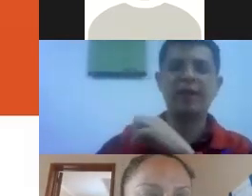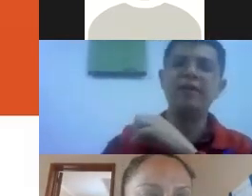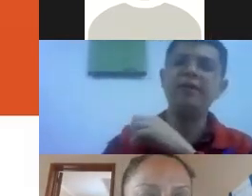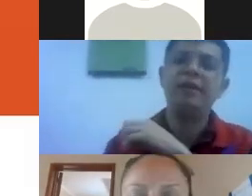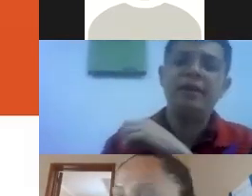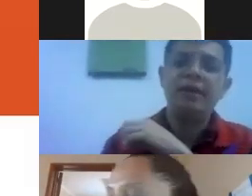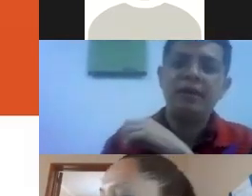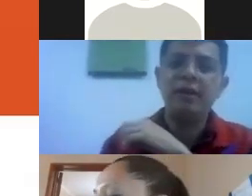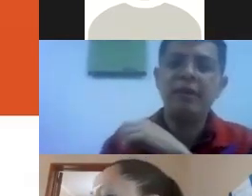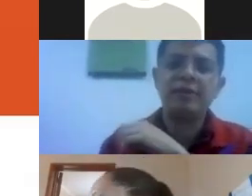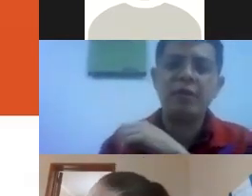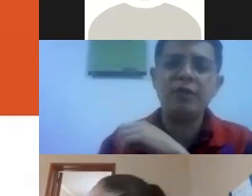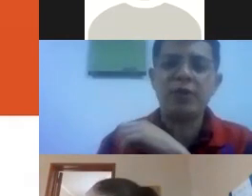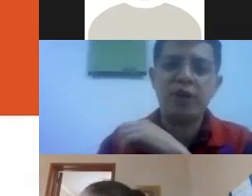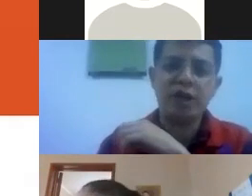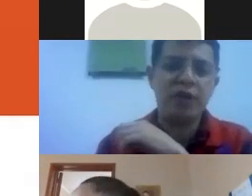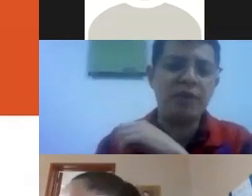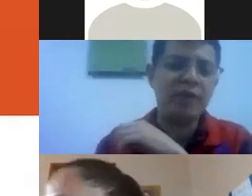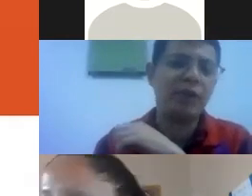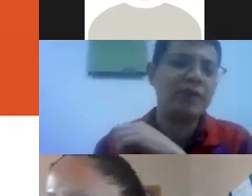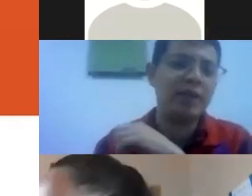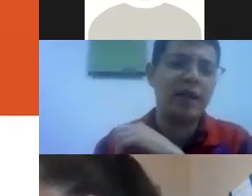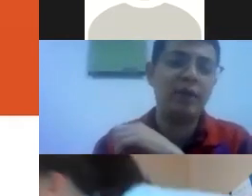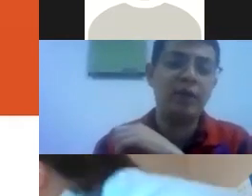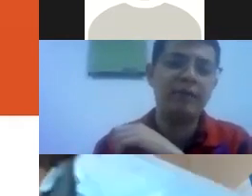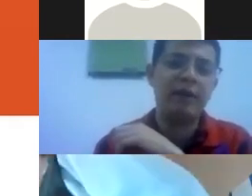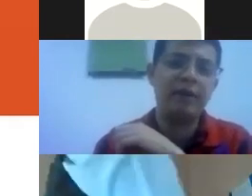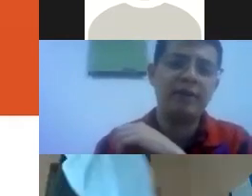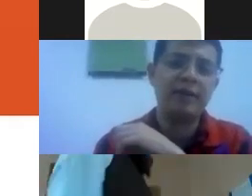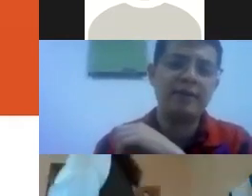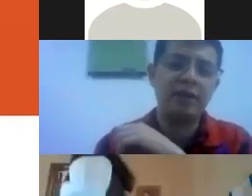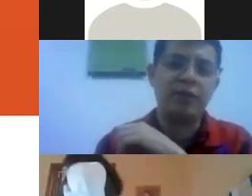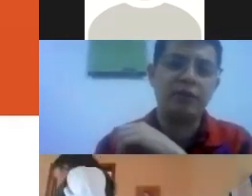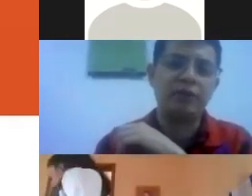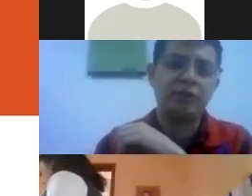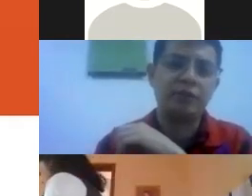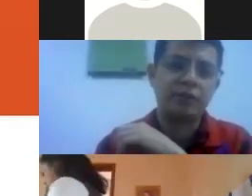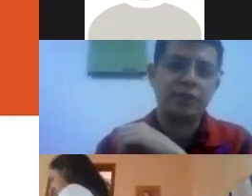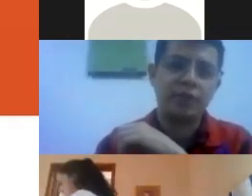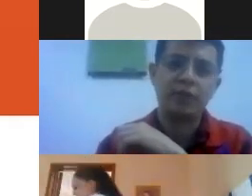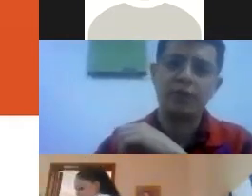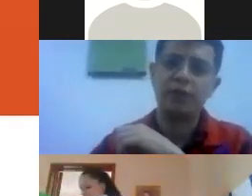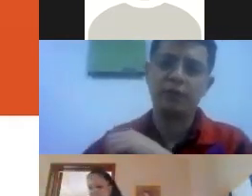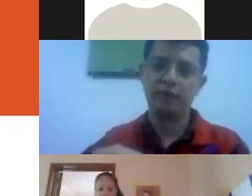Ok. ¿Quién más? ¿Cómo se les ocurre que podríamos actuar ante una emergencia de este tipo?